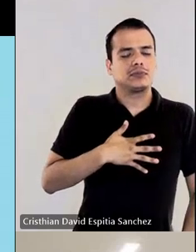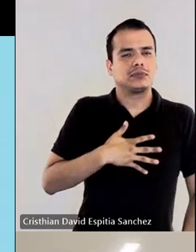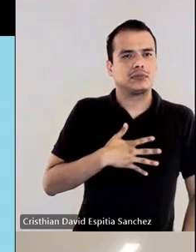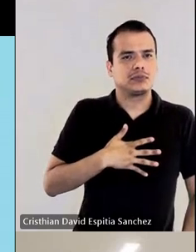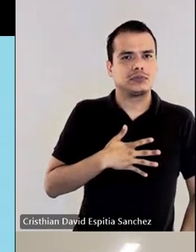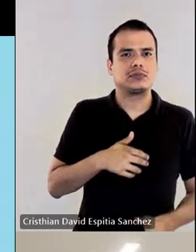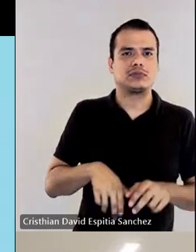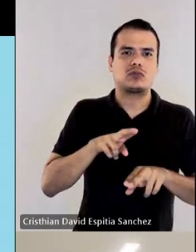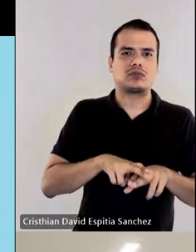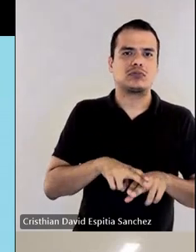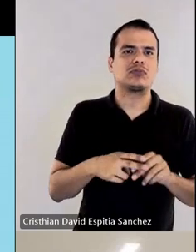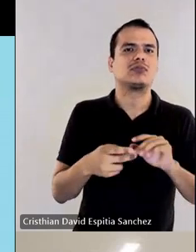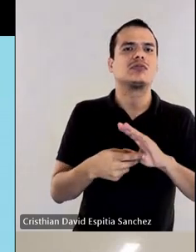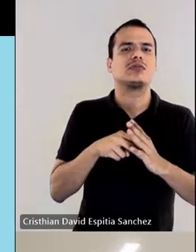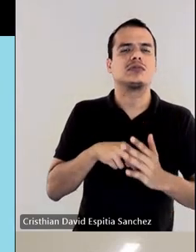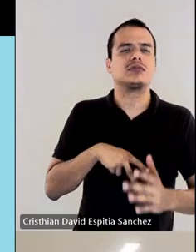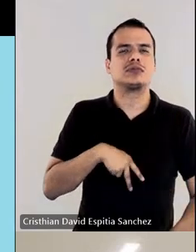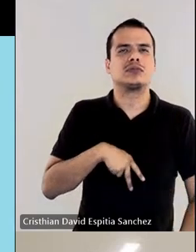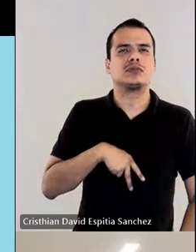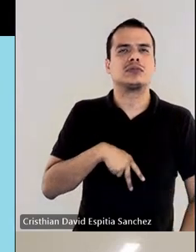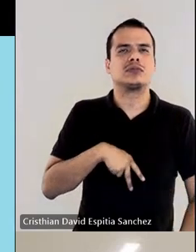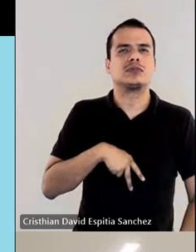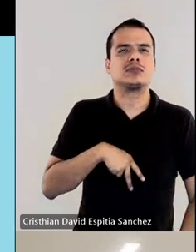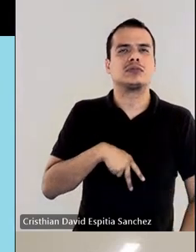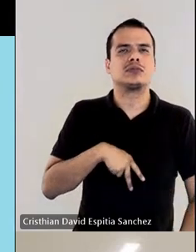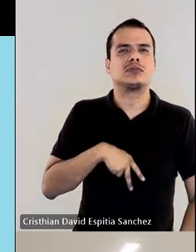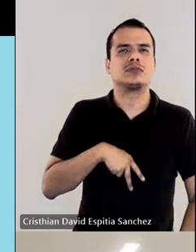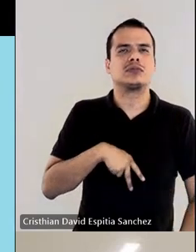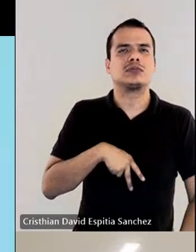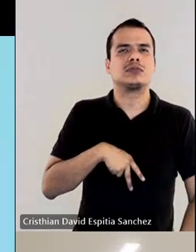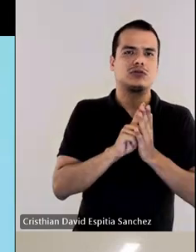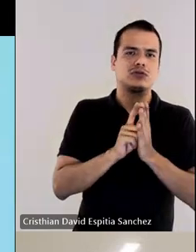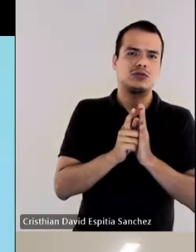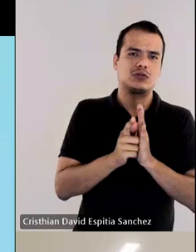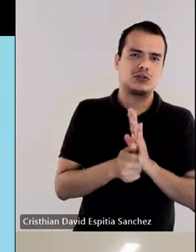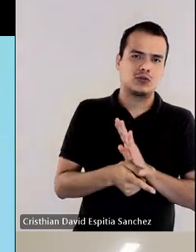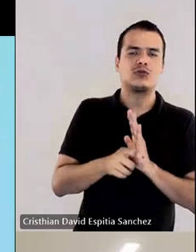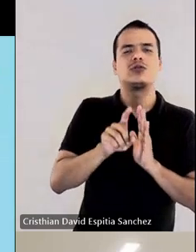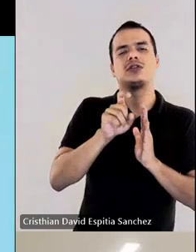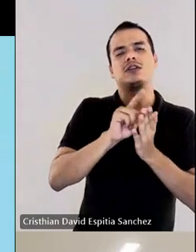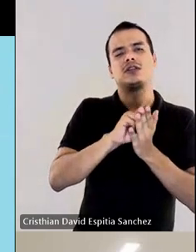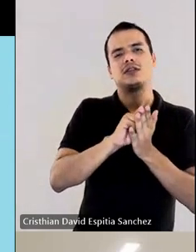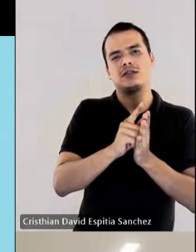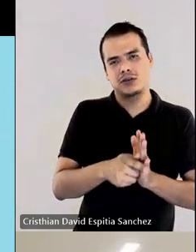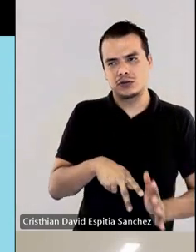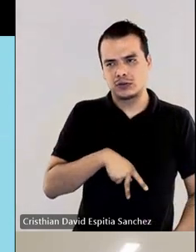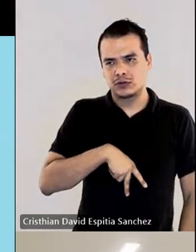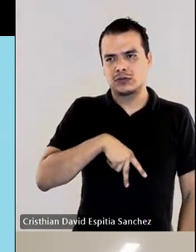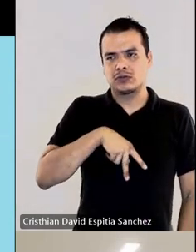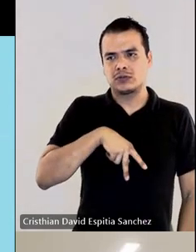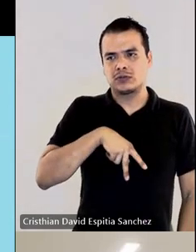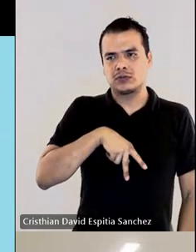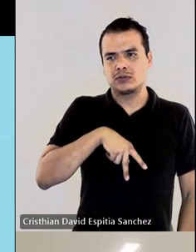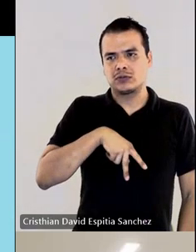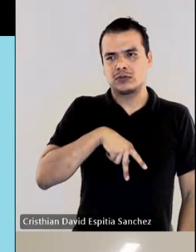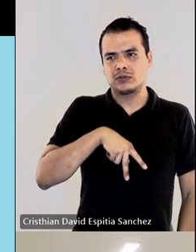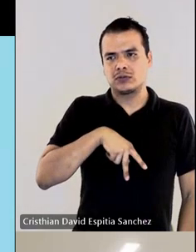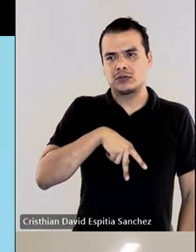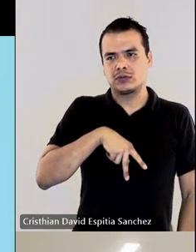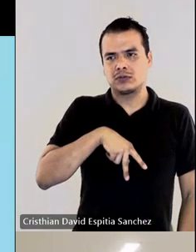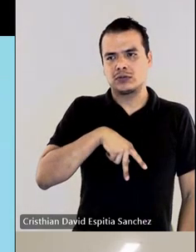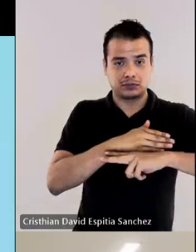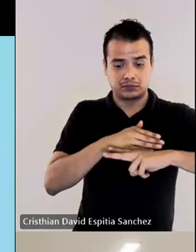segundos. Verifique cómo está la parte circulatoria. Observe a la persona de la cabeza a los pies, buscando palidez,